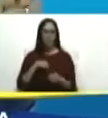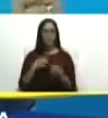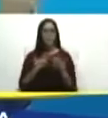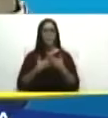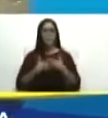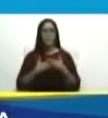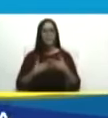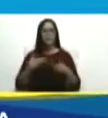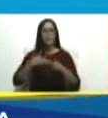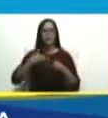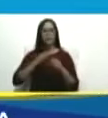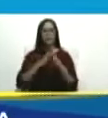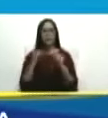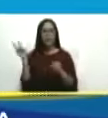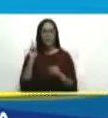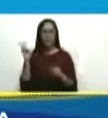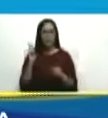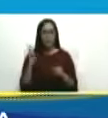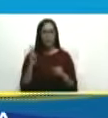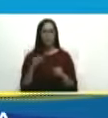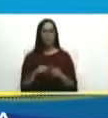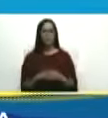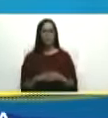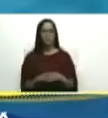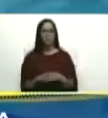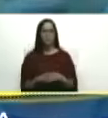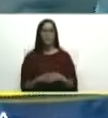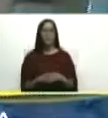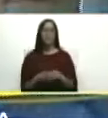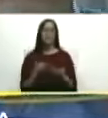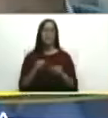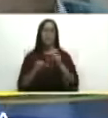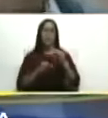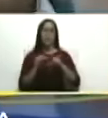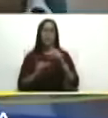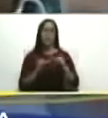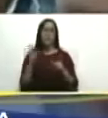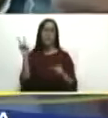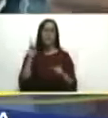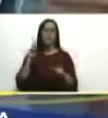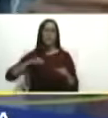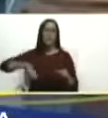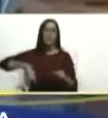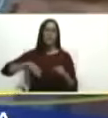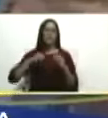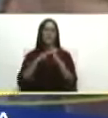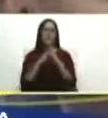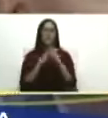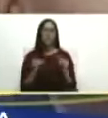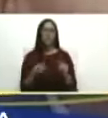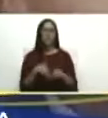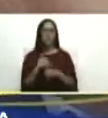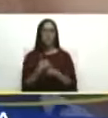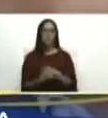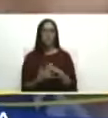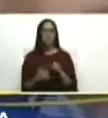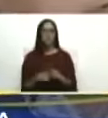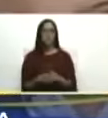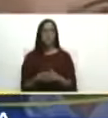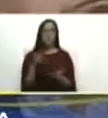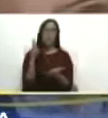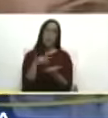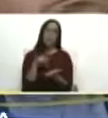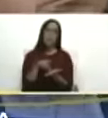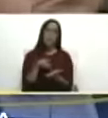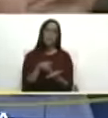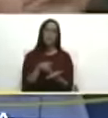petrolera, de todos los venezolanos, PDVSA, y de la Corporación Venezolana de Guayana y de todas sus empresas, con la participación